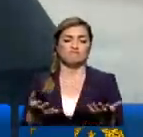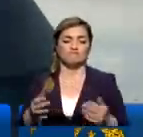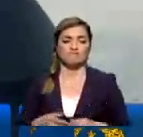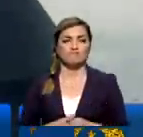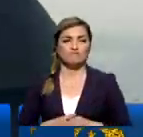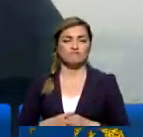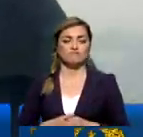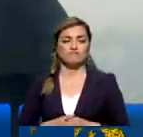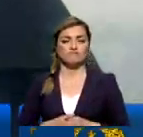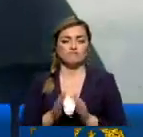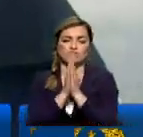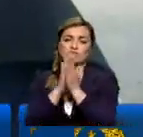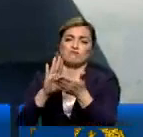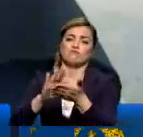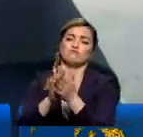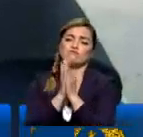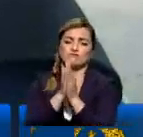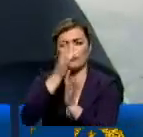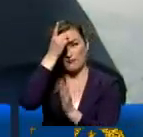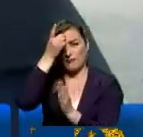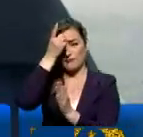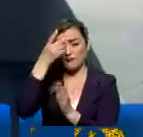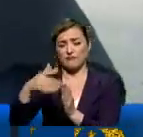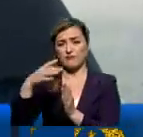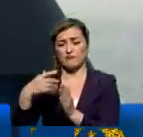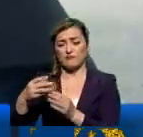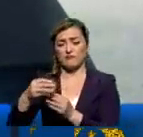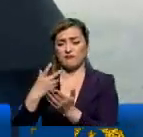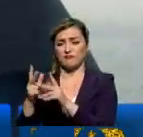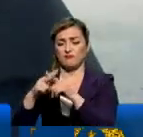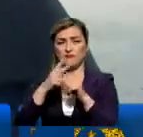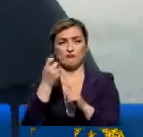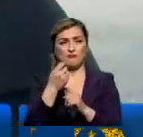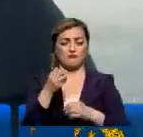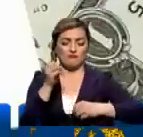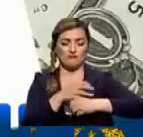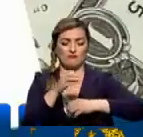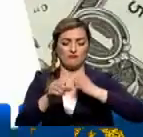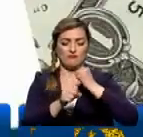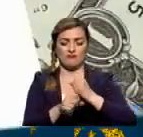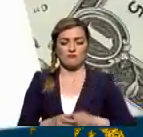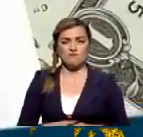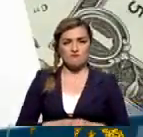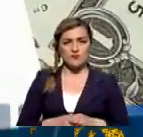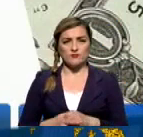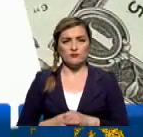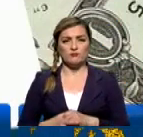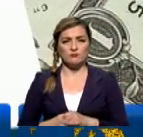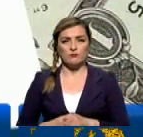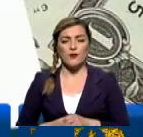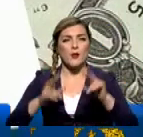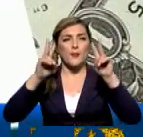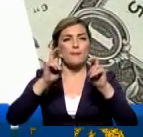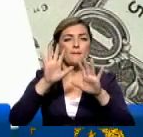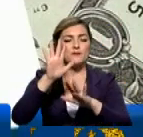nos tengan piedad de nosotros que estamos endeudados de ese dinero. Imagine tanto muñeco invertido de todo el año. Solo en el sector hotelero se calculan 5